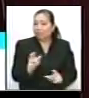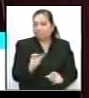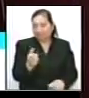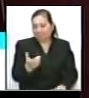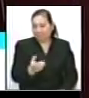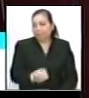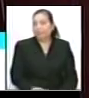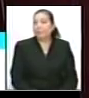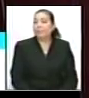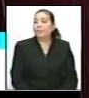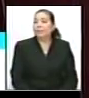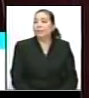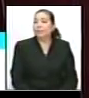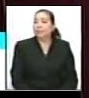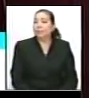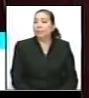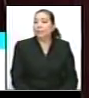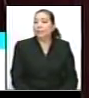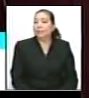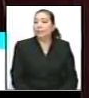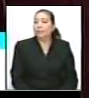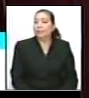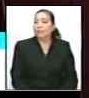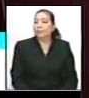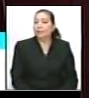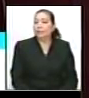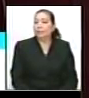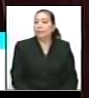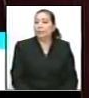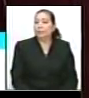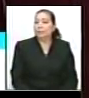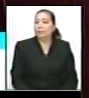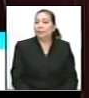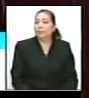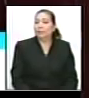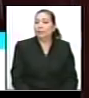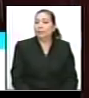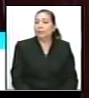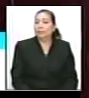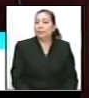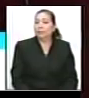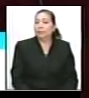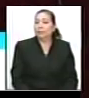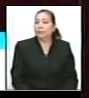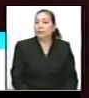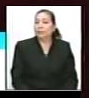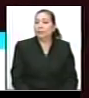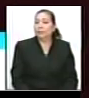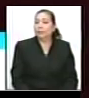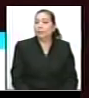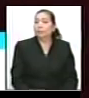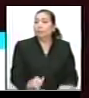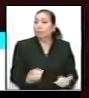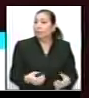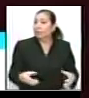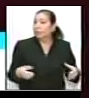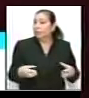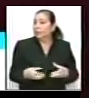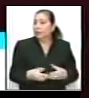congresista Jorge Meléndez. Tiene el uso de la palabra congresista Arimborgo. Repito, presidenta, esta